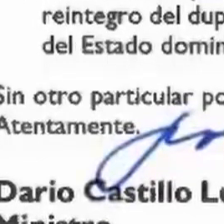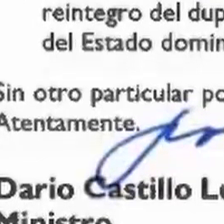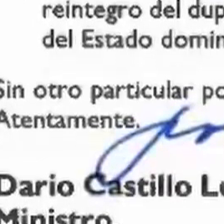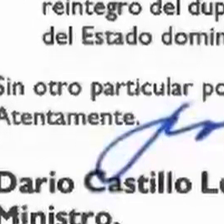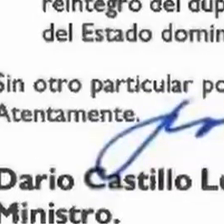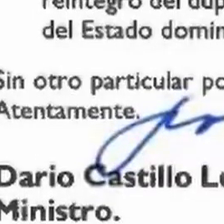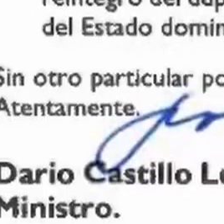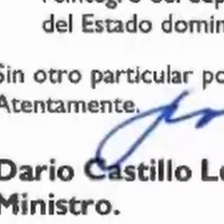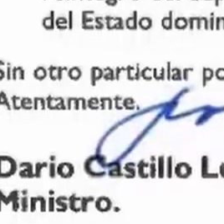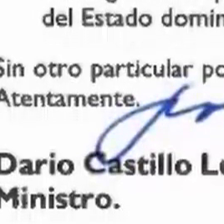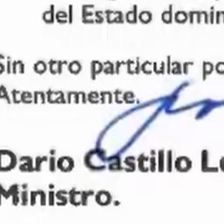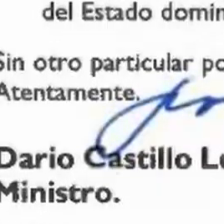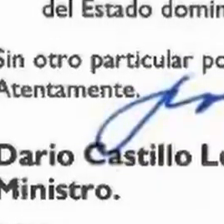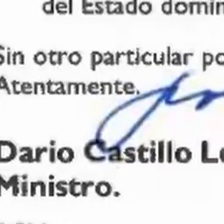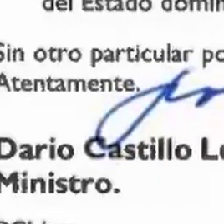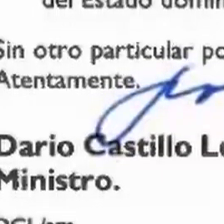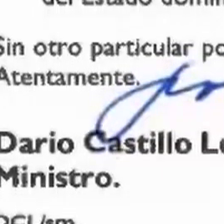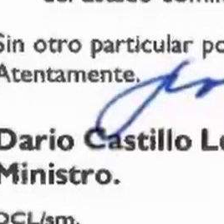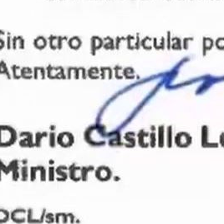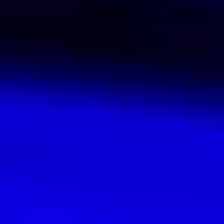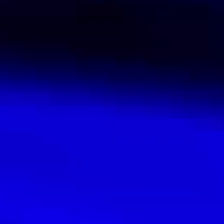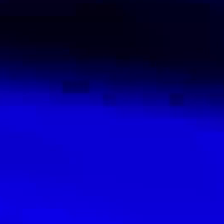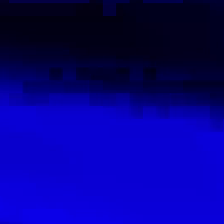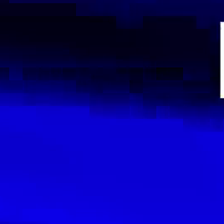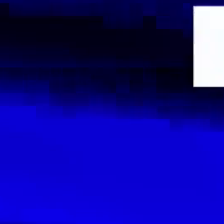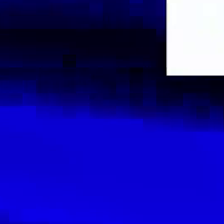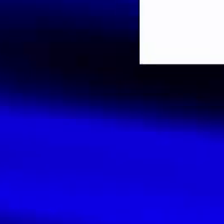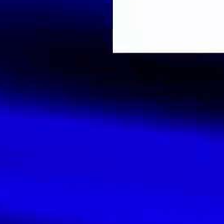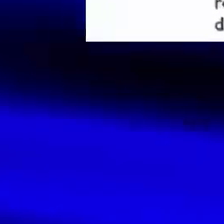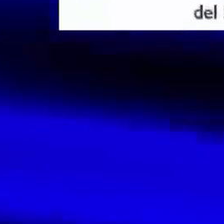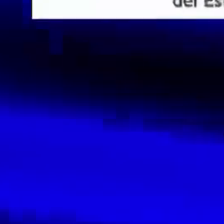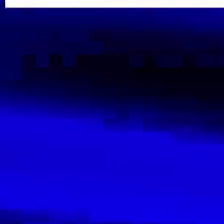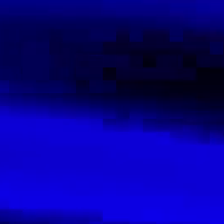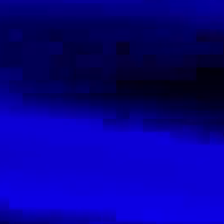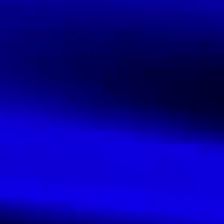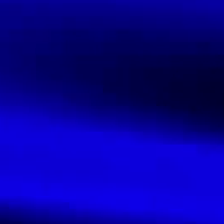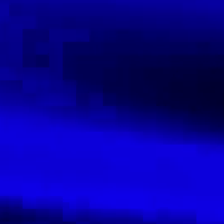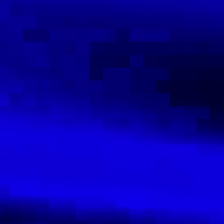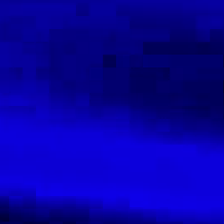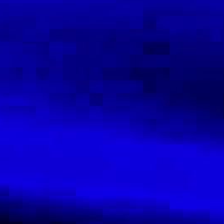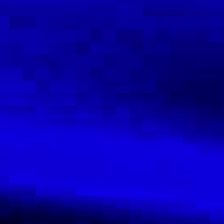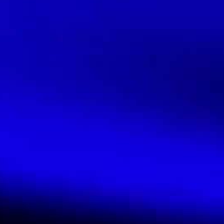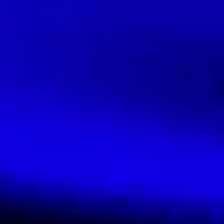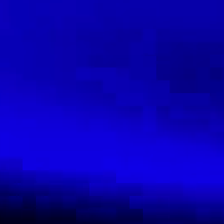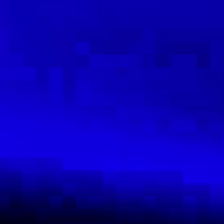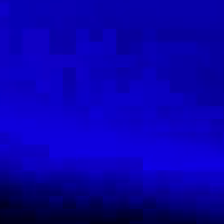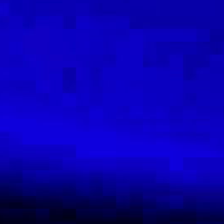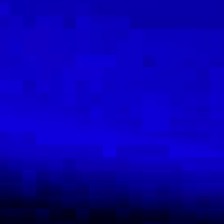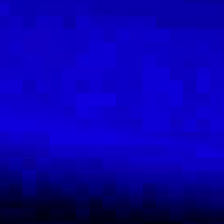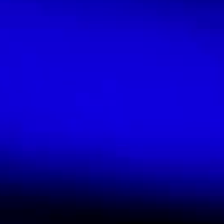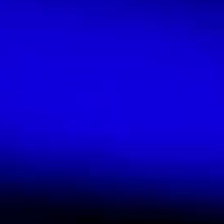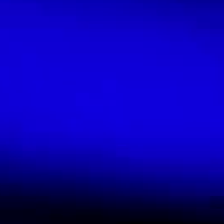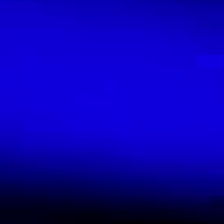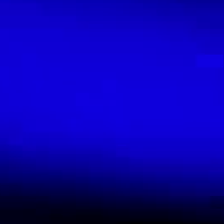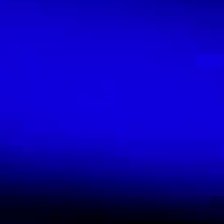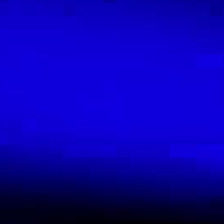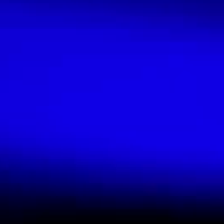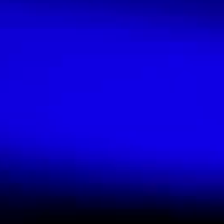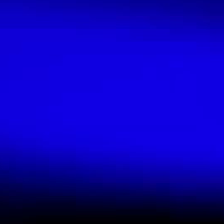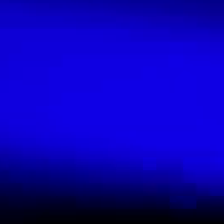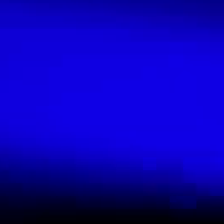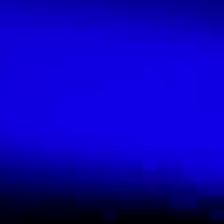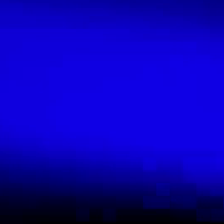los meses que se produzcan dichos gastos. Los funcionarios que den un mal uso a los gastos de representación asignados podrán